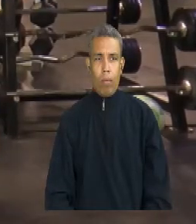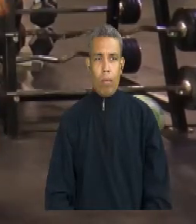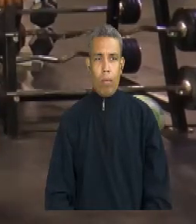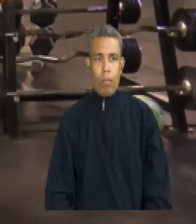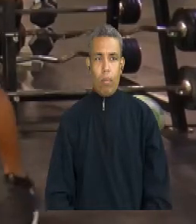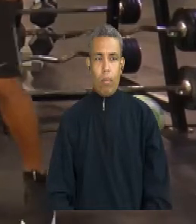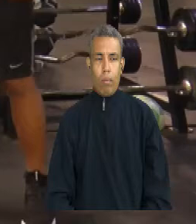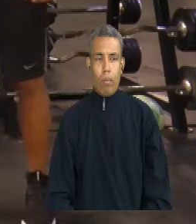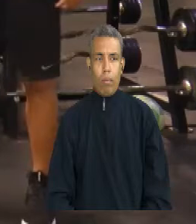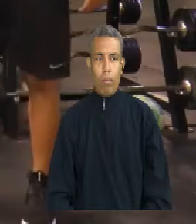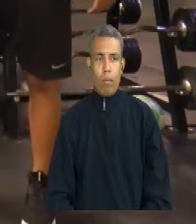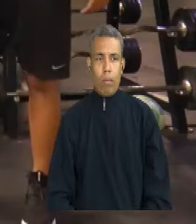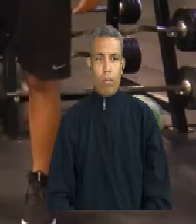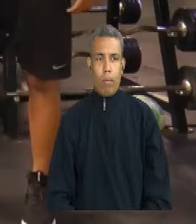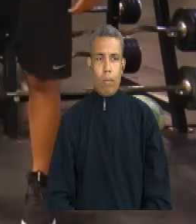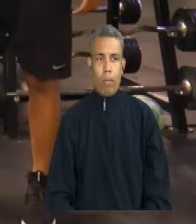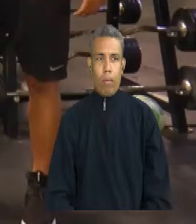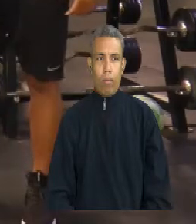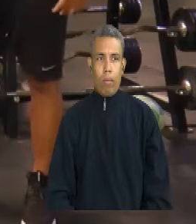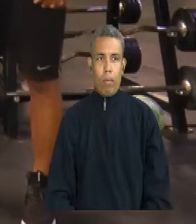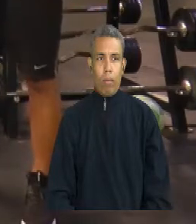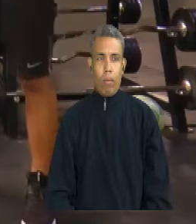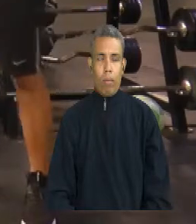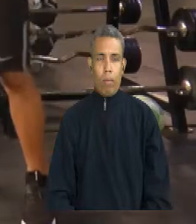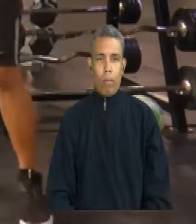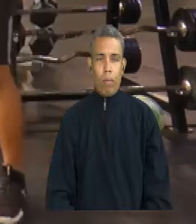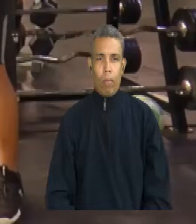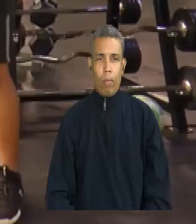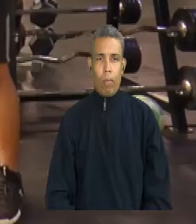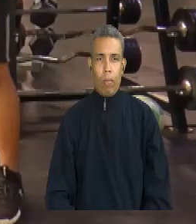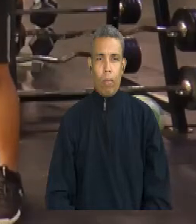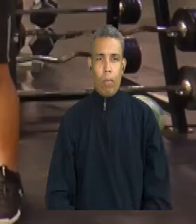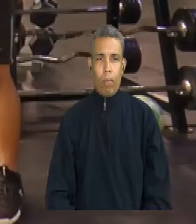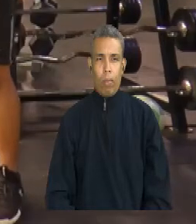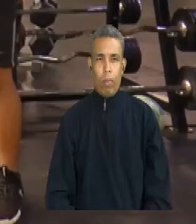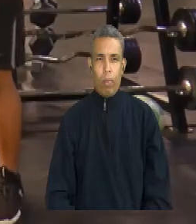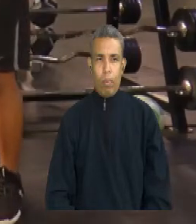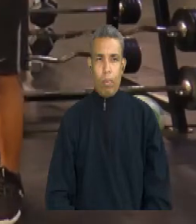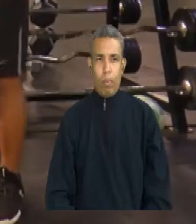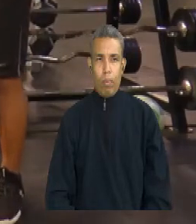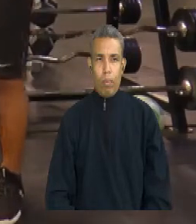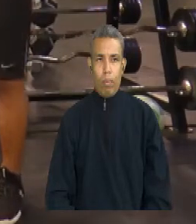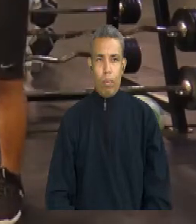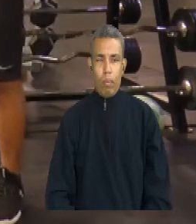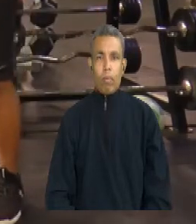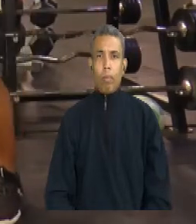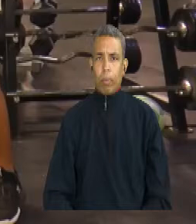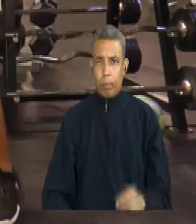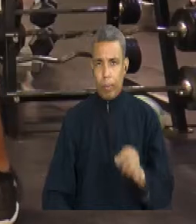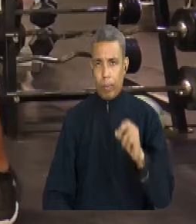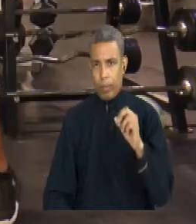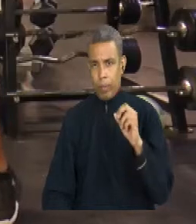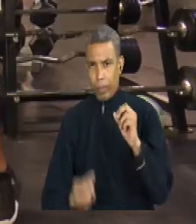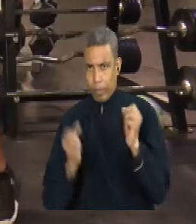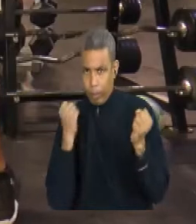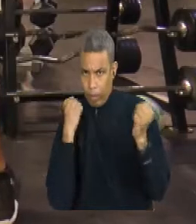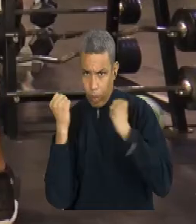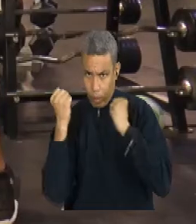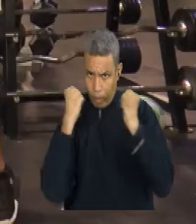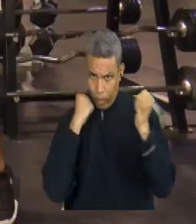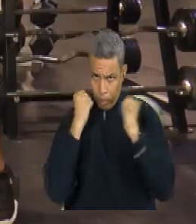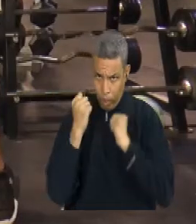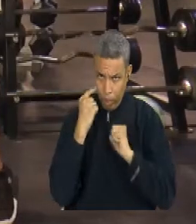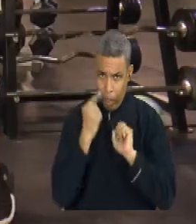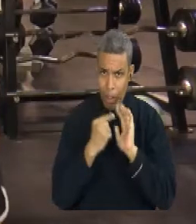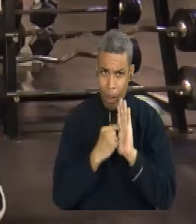ahí. Eso. Muy bien. Entonces, ahí están nuestros primeros 2 ejercicios, son estocadas laterales y frontales. ¿Cuál es la idea?